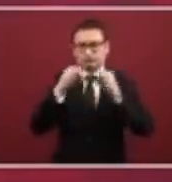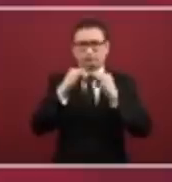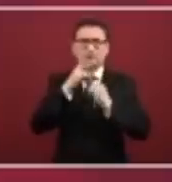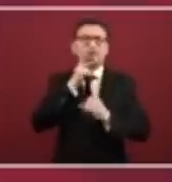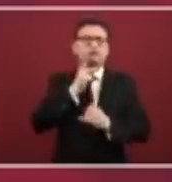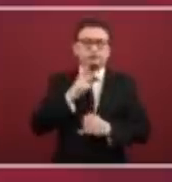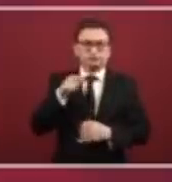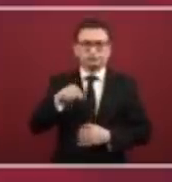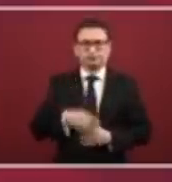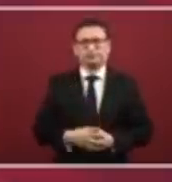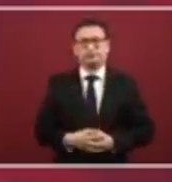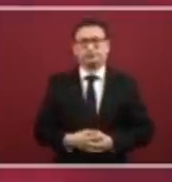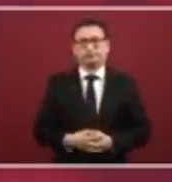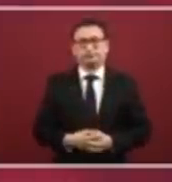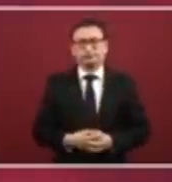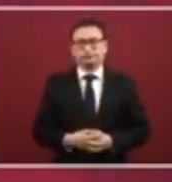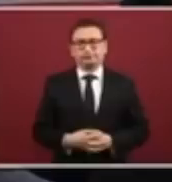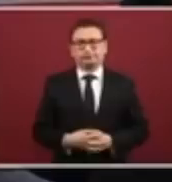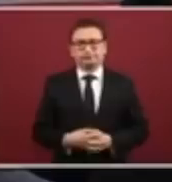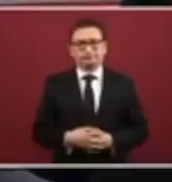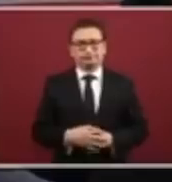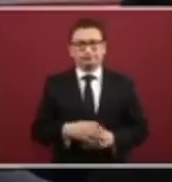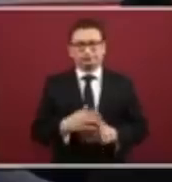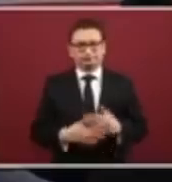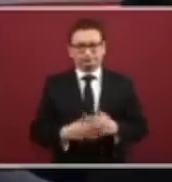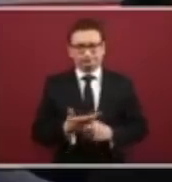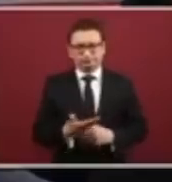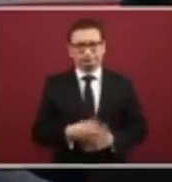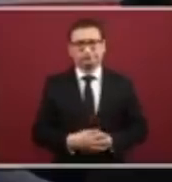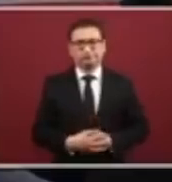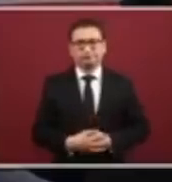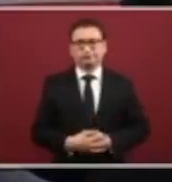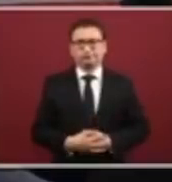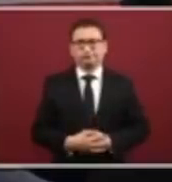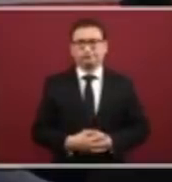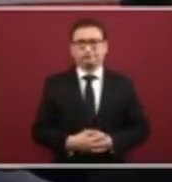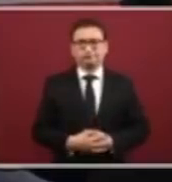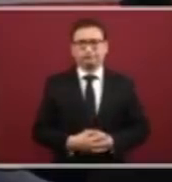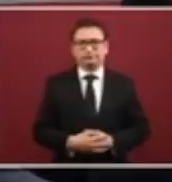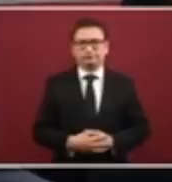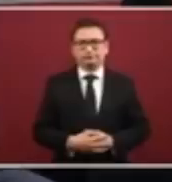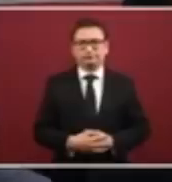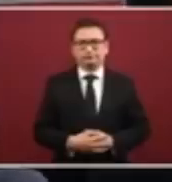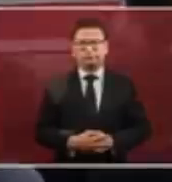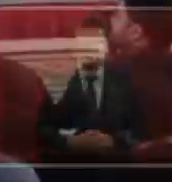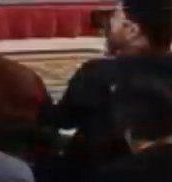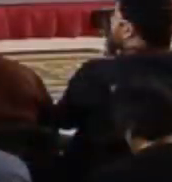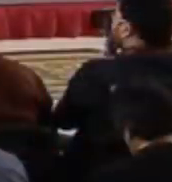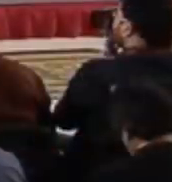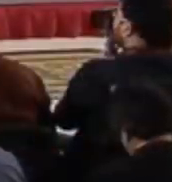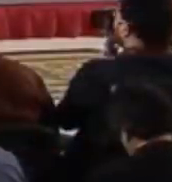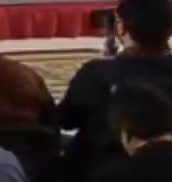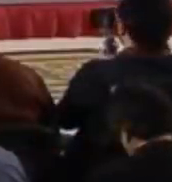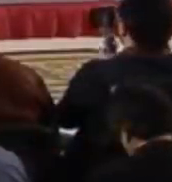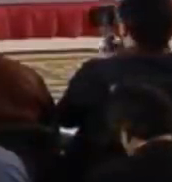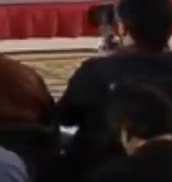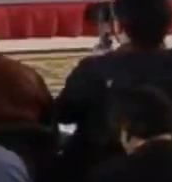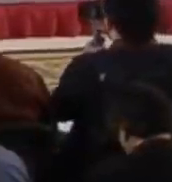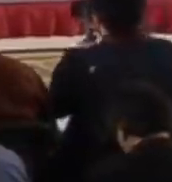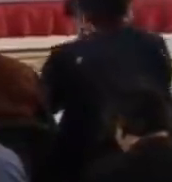del Petróleo. Es cuanto, señor presidente. Pues eso es la información. A ver, Sara.